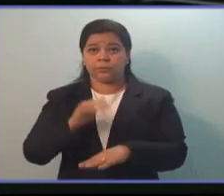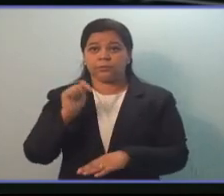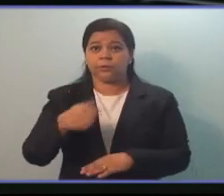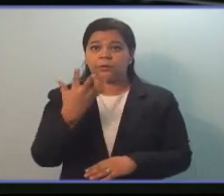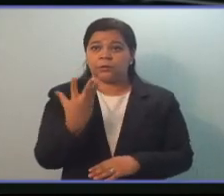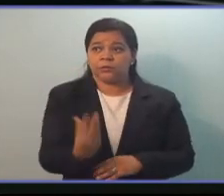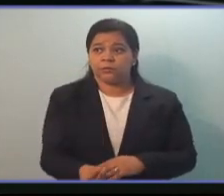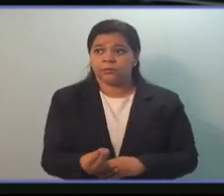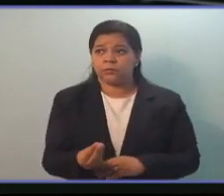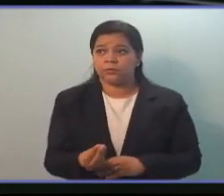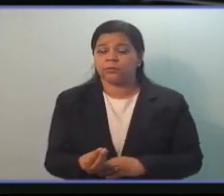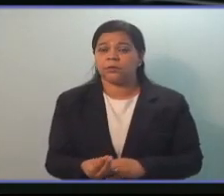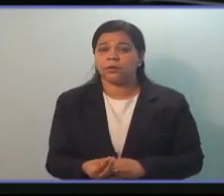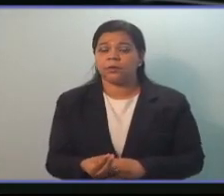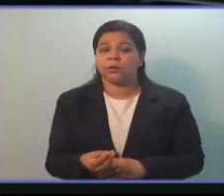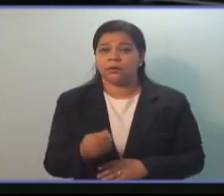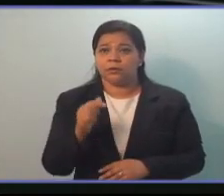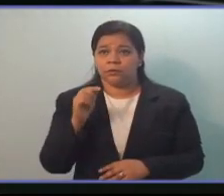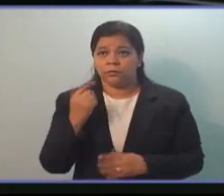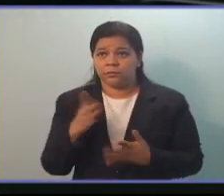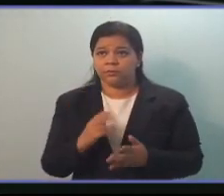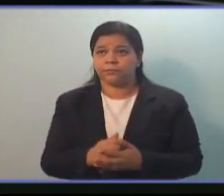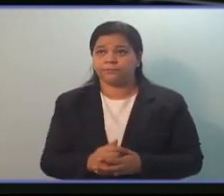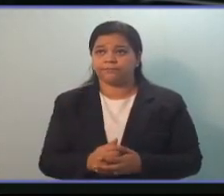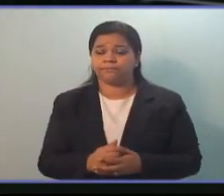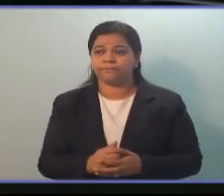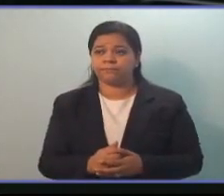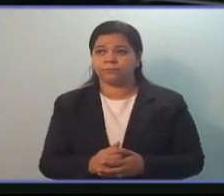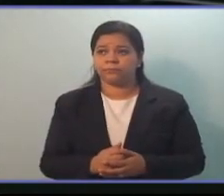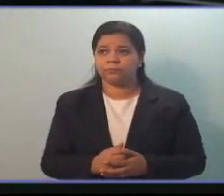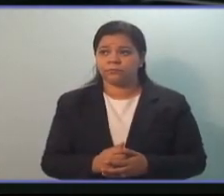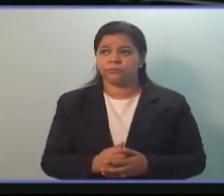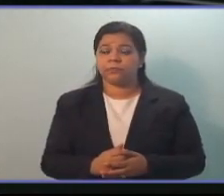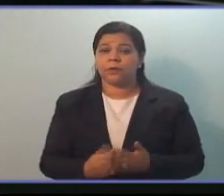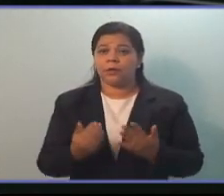para la jornada de este viernes. Se espera la última